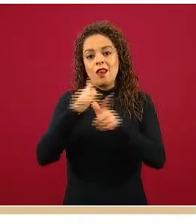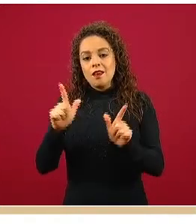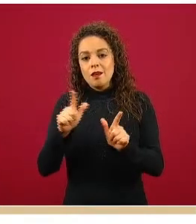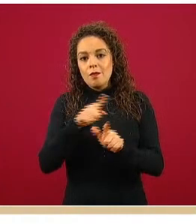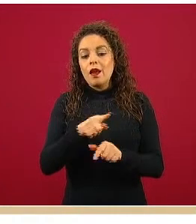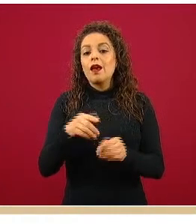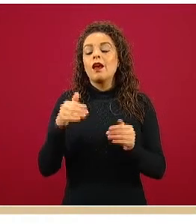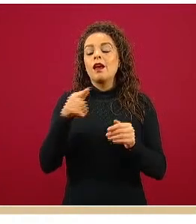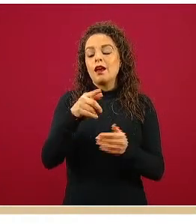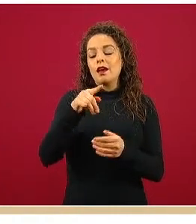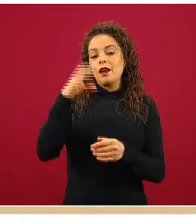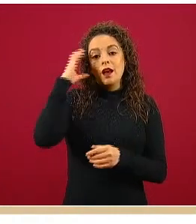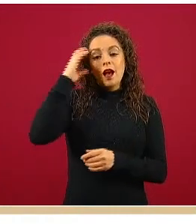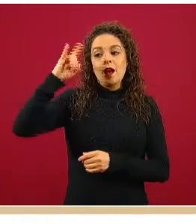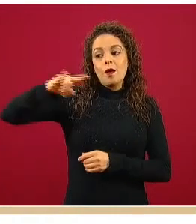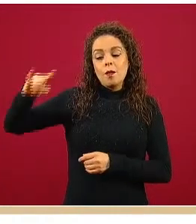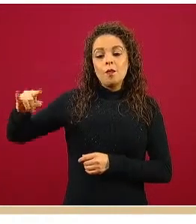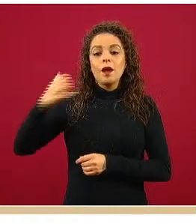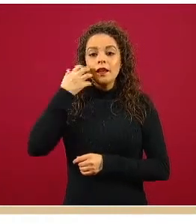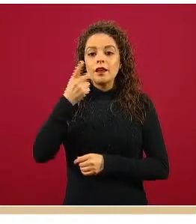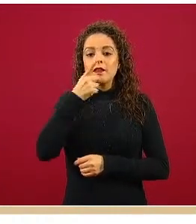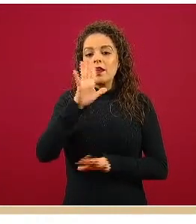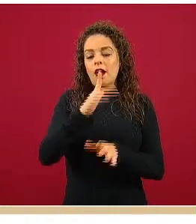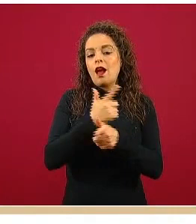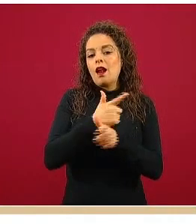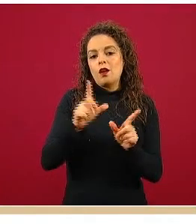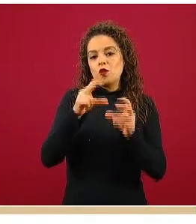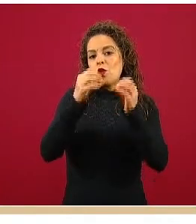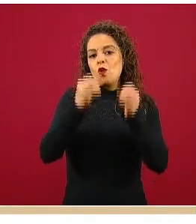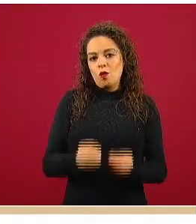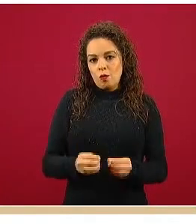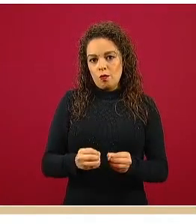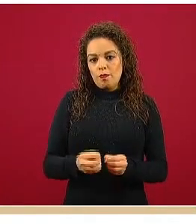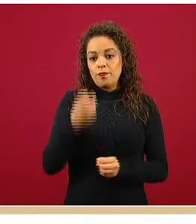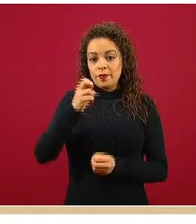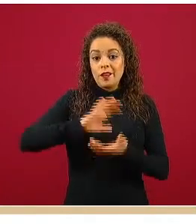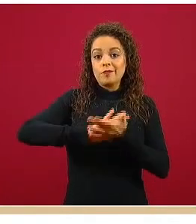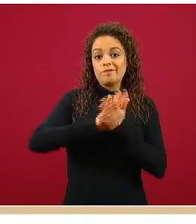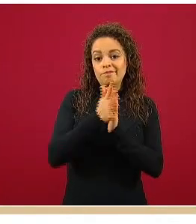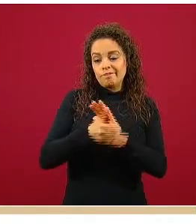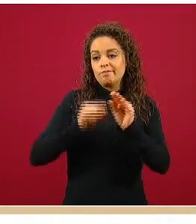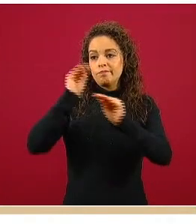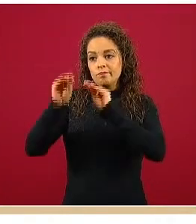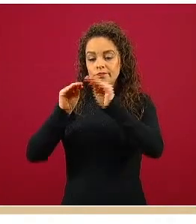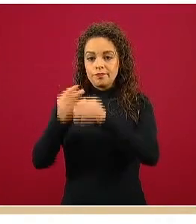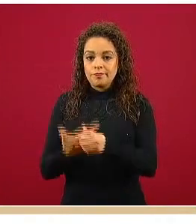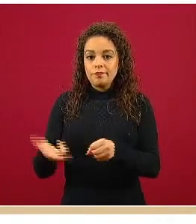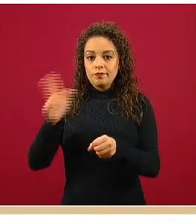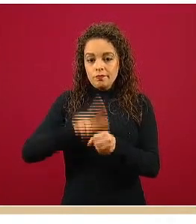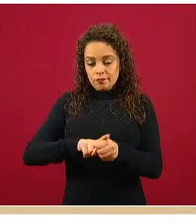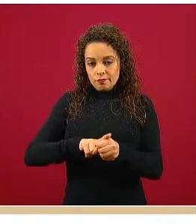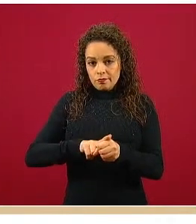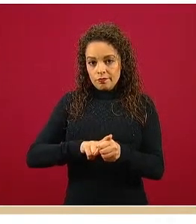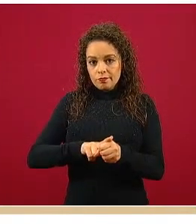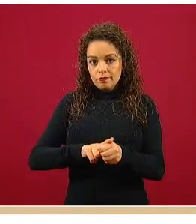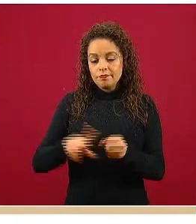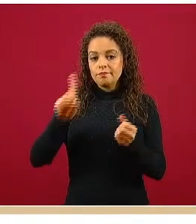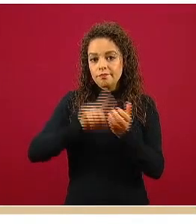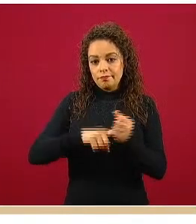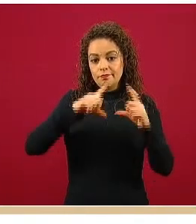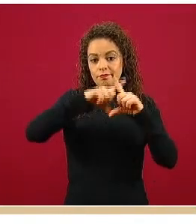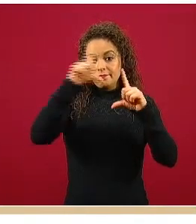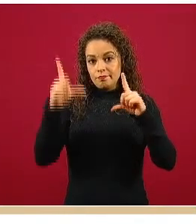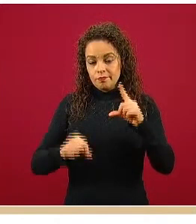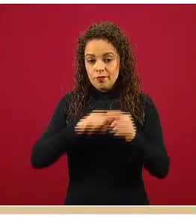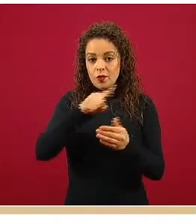pero también muy importante tiene que ver con los trabajos de reconversión y expansión hospitalaria que se están implementando en todo el nivel nacional, lo